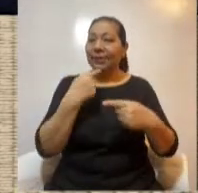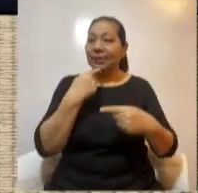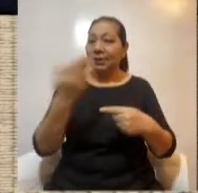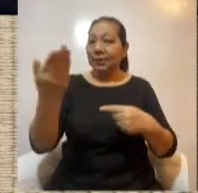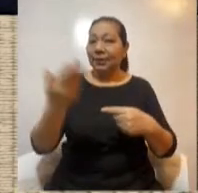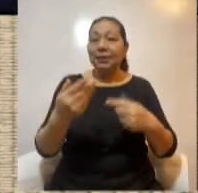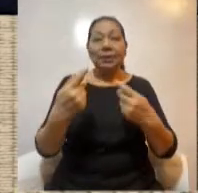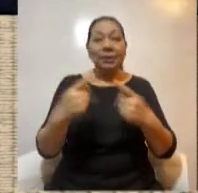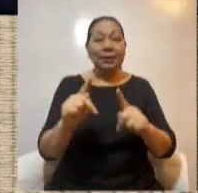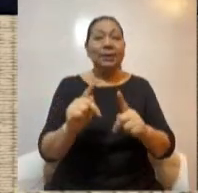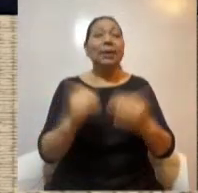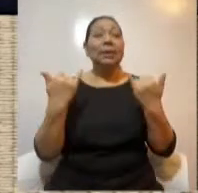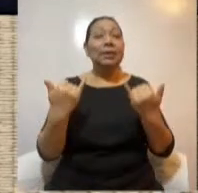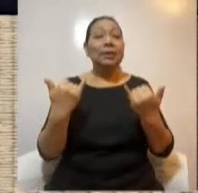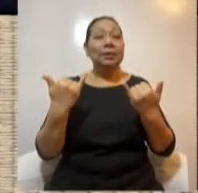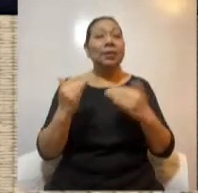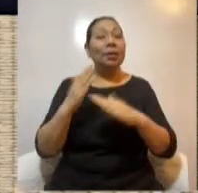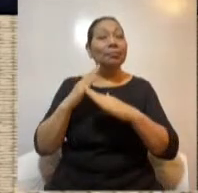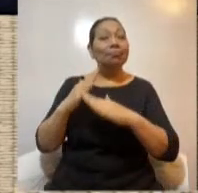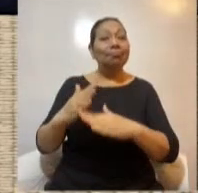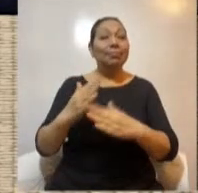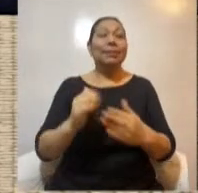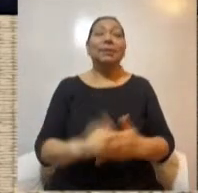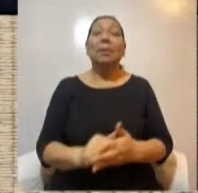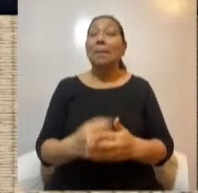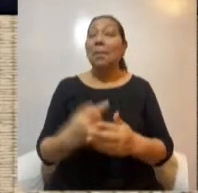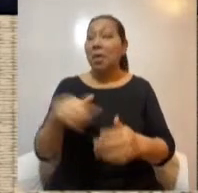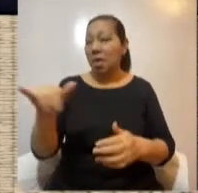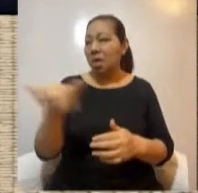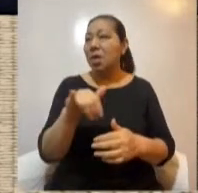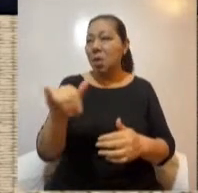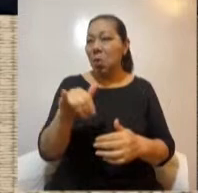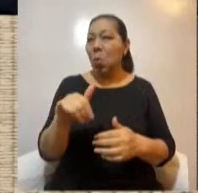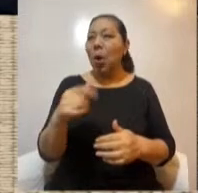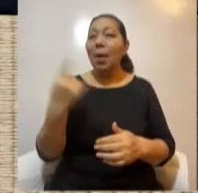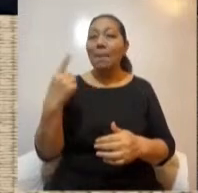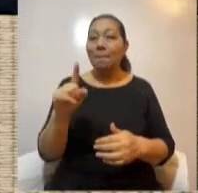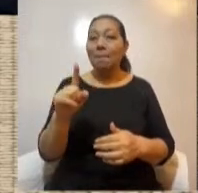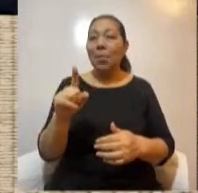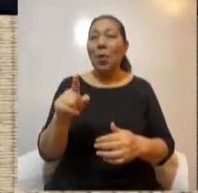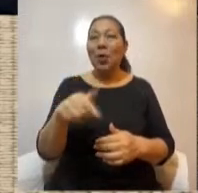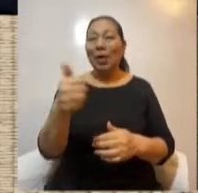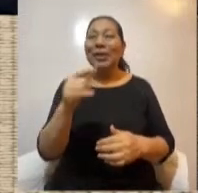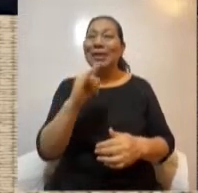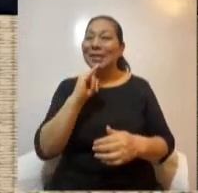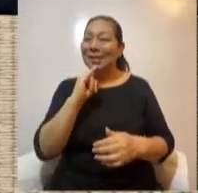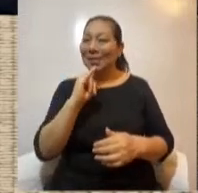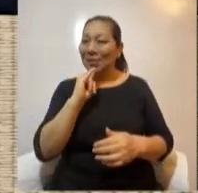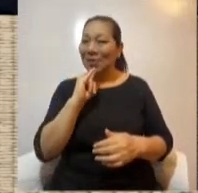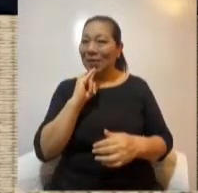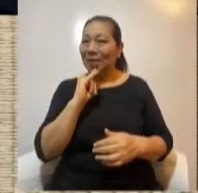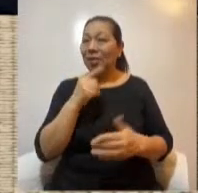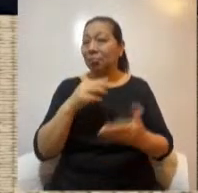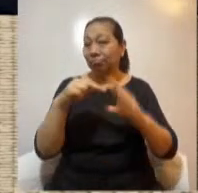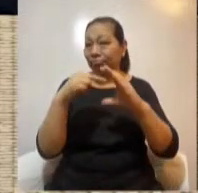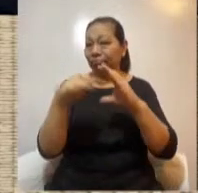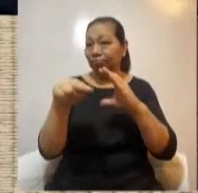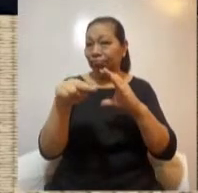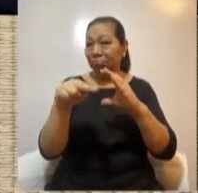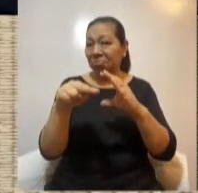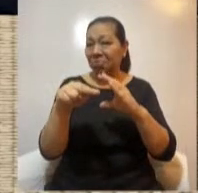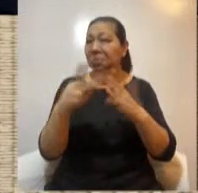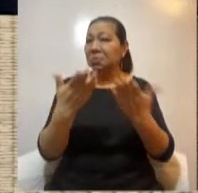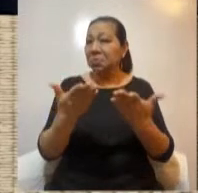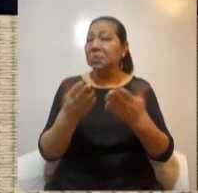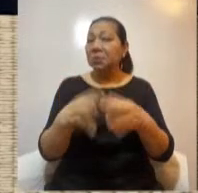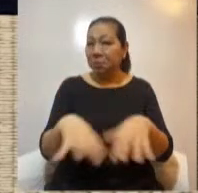da cuenta de la pervivencia de esta discriminación, similar a la impugnada por Bader Ginsburg, y emite un